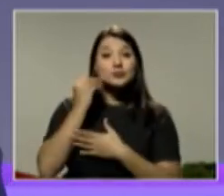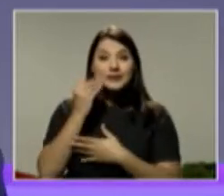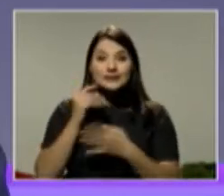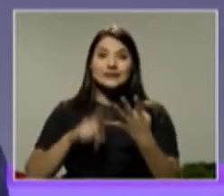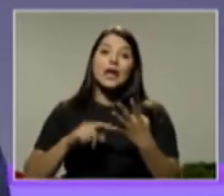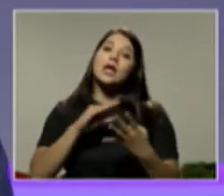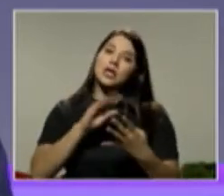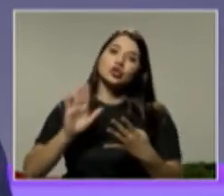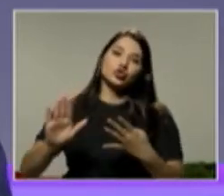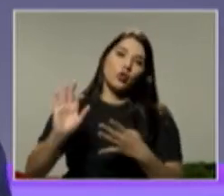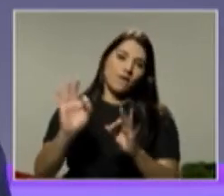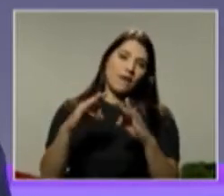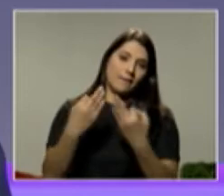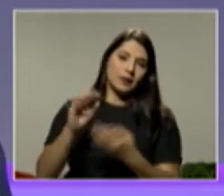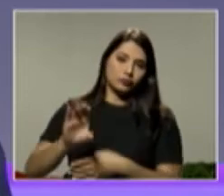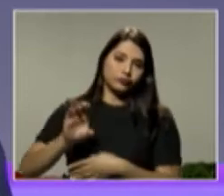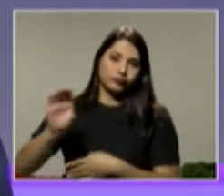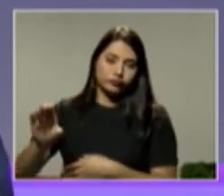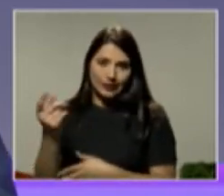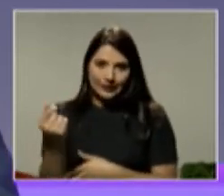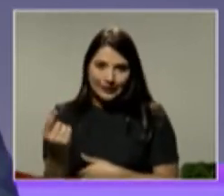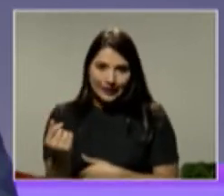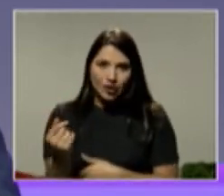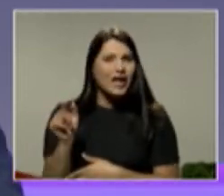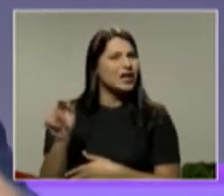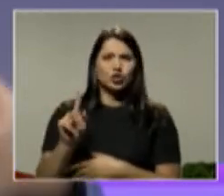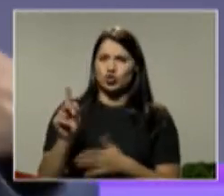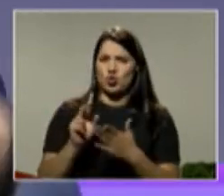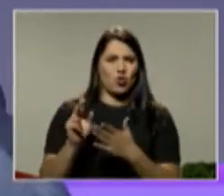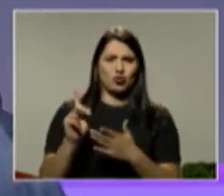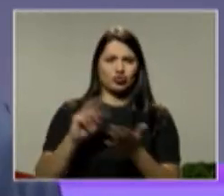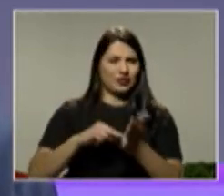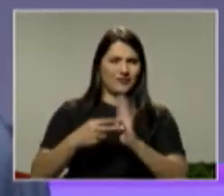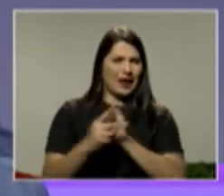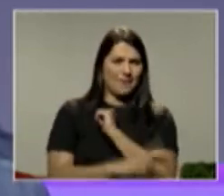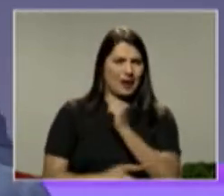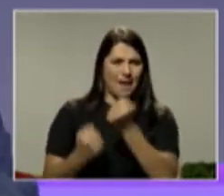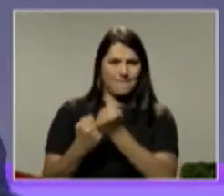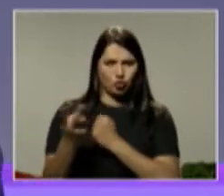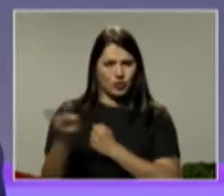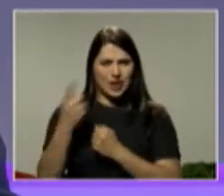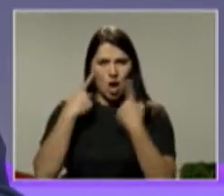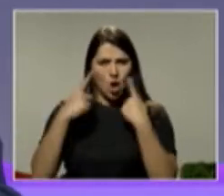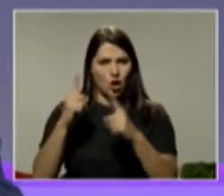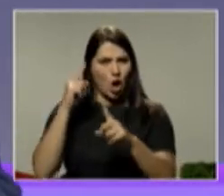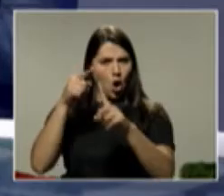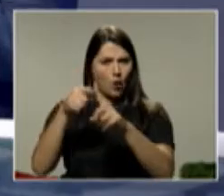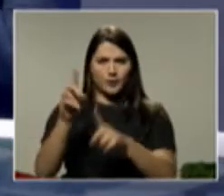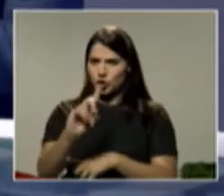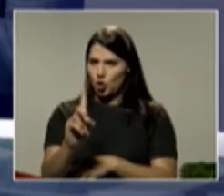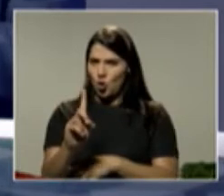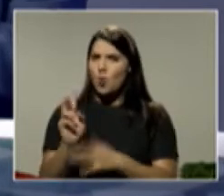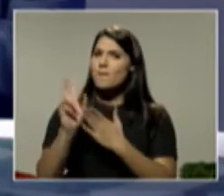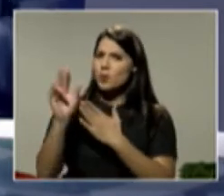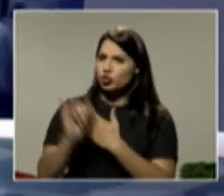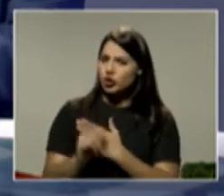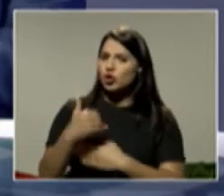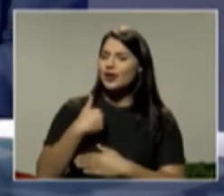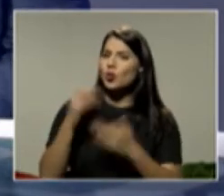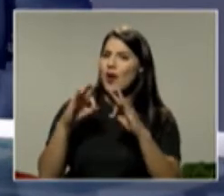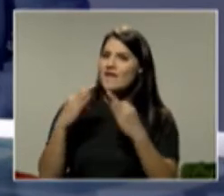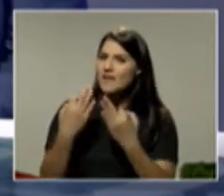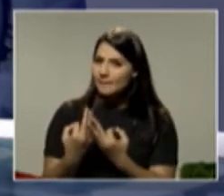de su familia, no fue un proyecto país, no fue un país que las apoyó a ellas para llegar a ese objetivo, fue más un proyecto familiar y un